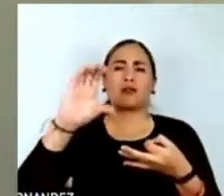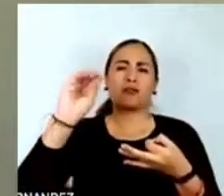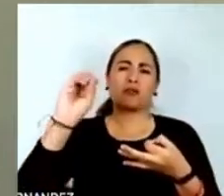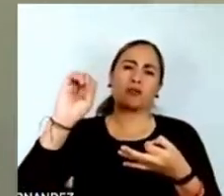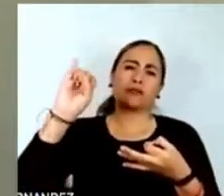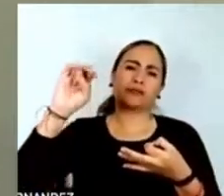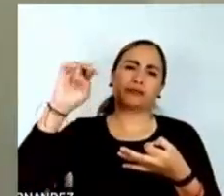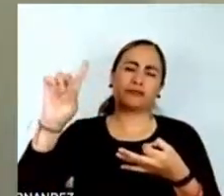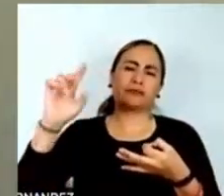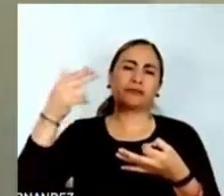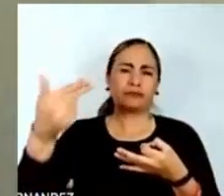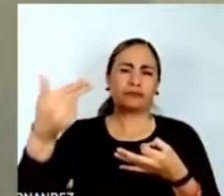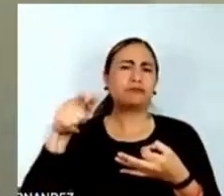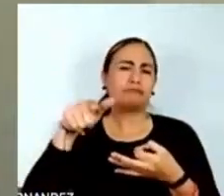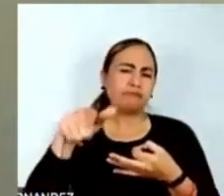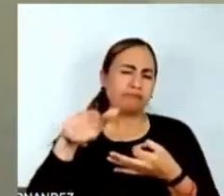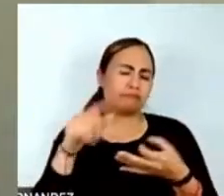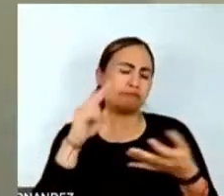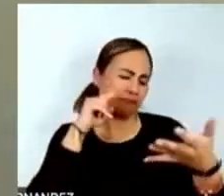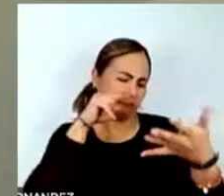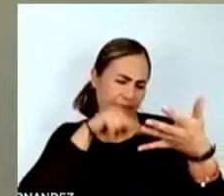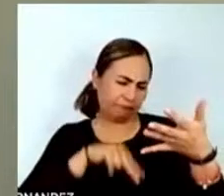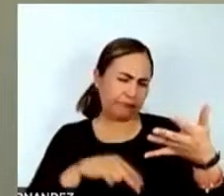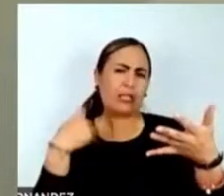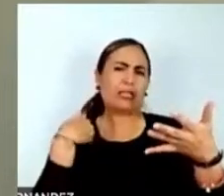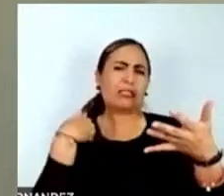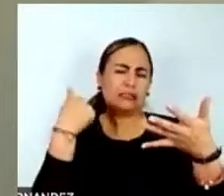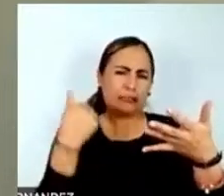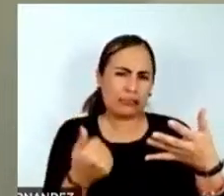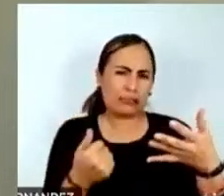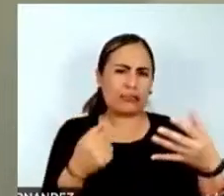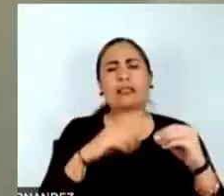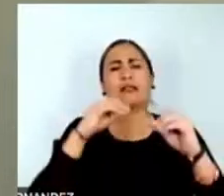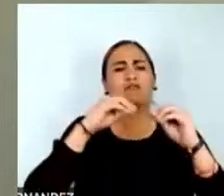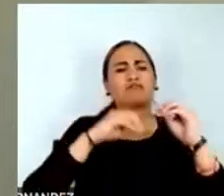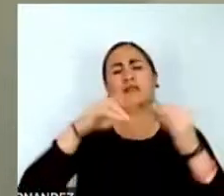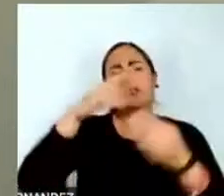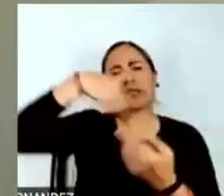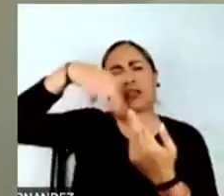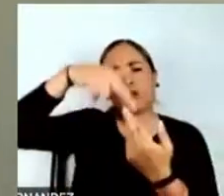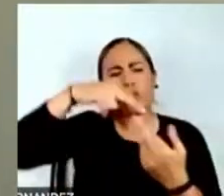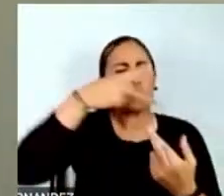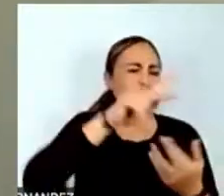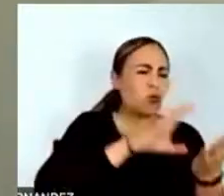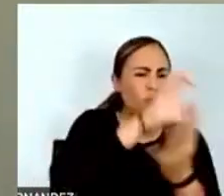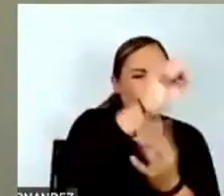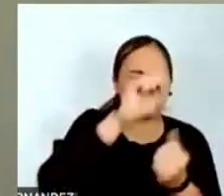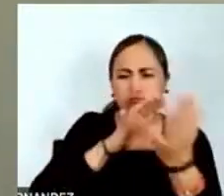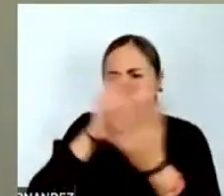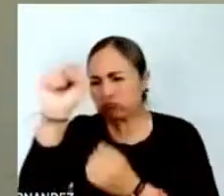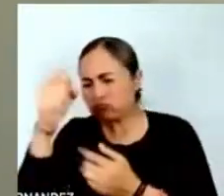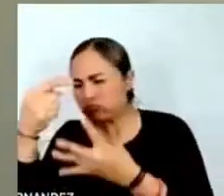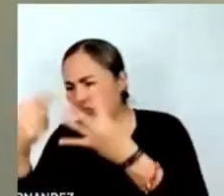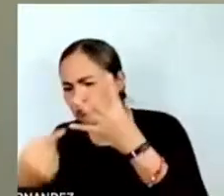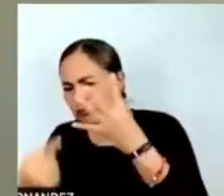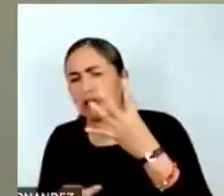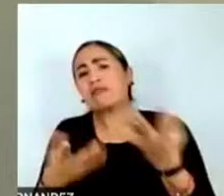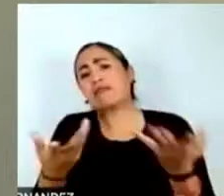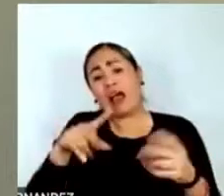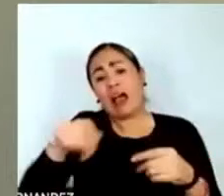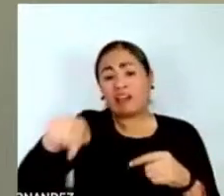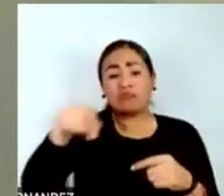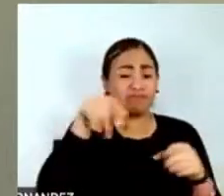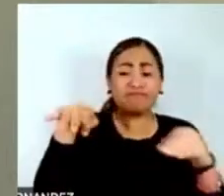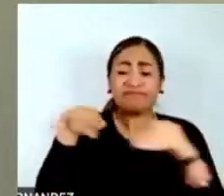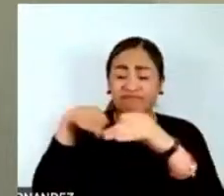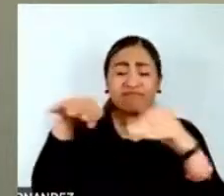o entender los distintos diseños institucionales que hay en la región. Y en la región es muy común que haga juicios políticos. Casi todos los países lo